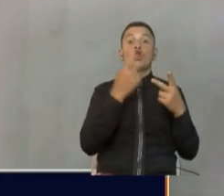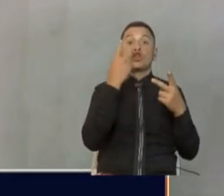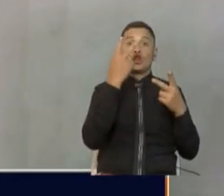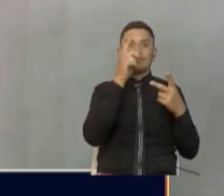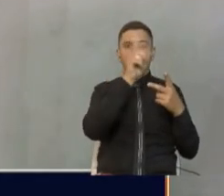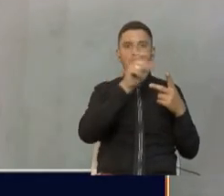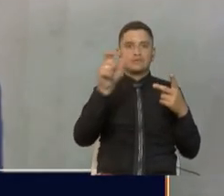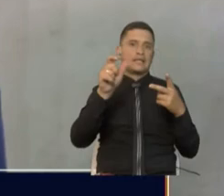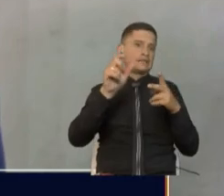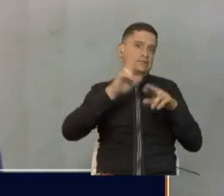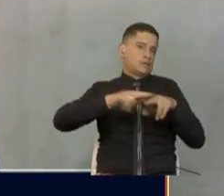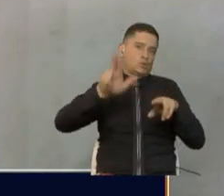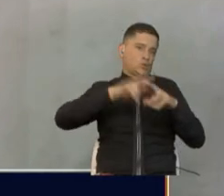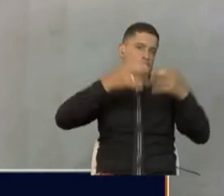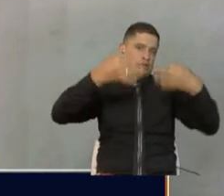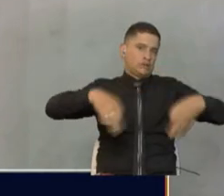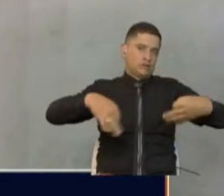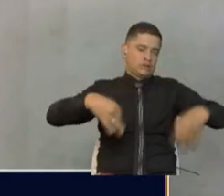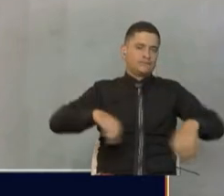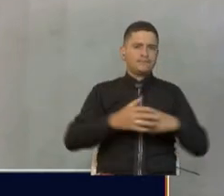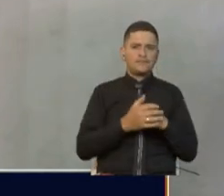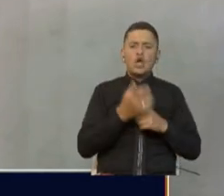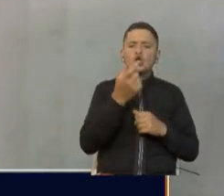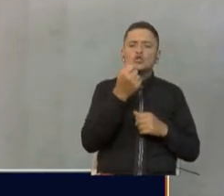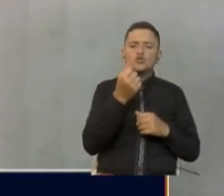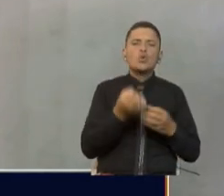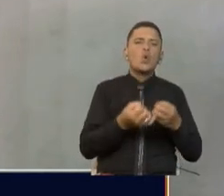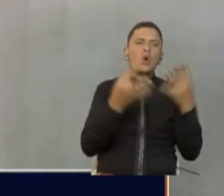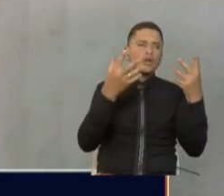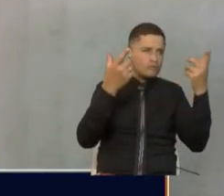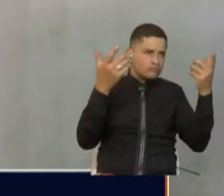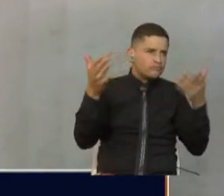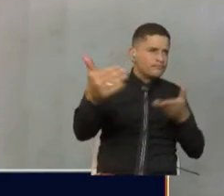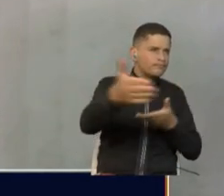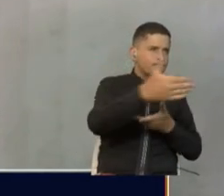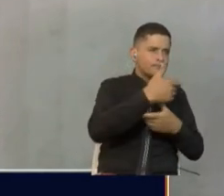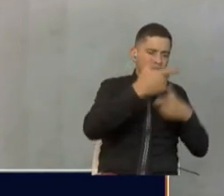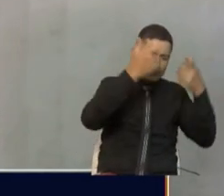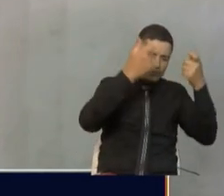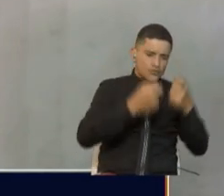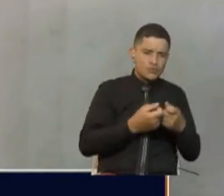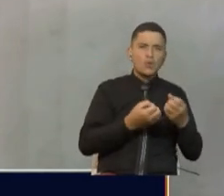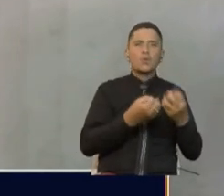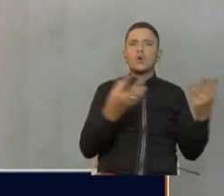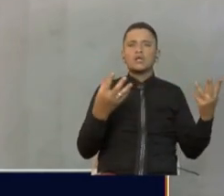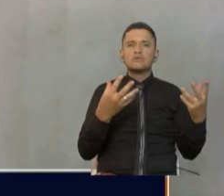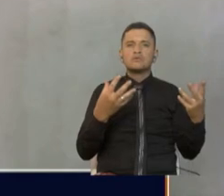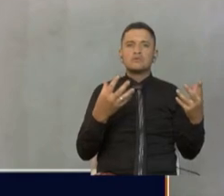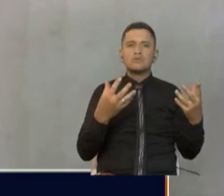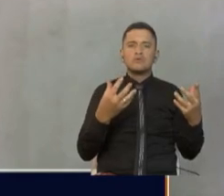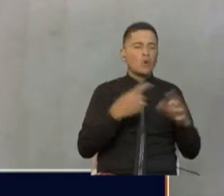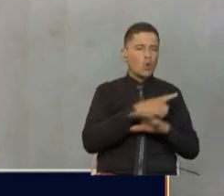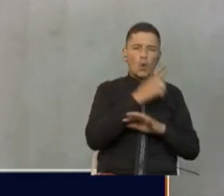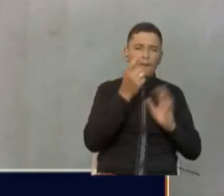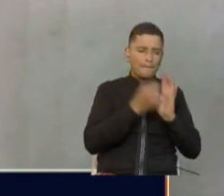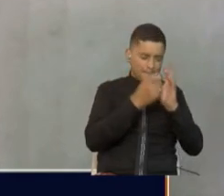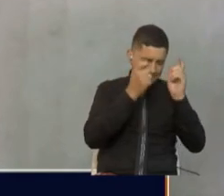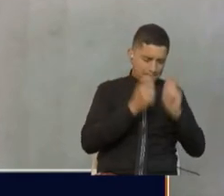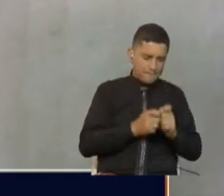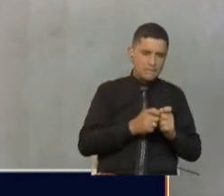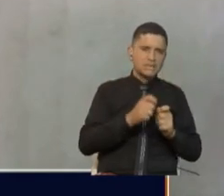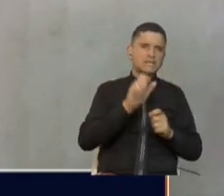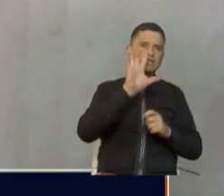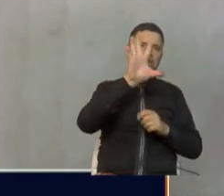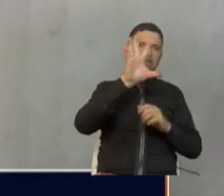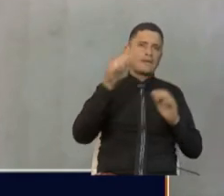naturales. La cuantía no llegan todas las sanciones sumadas en su monto a los